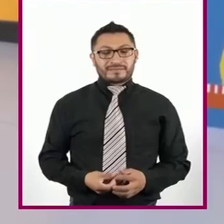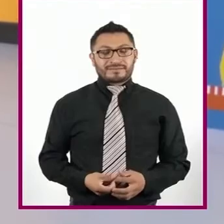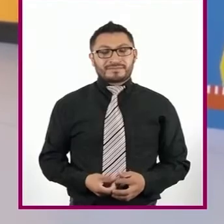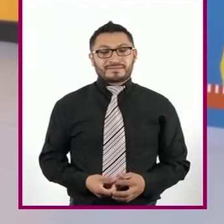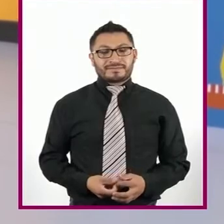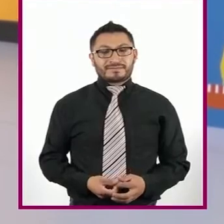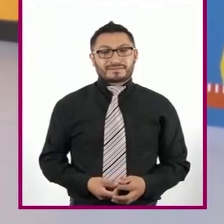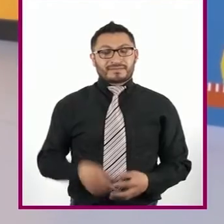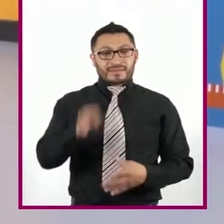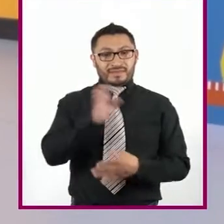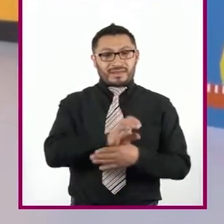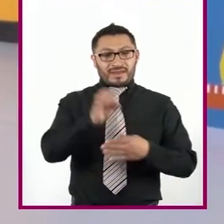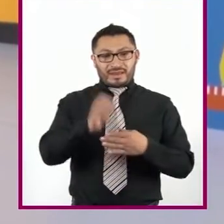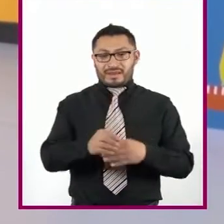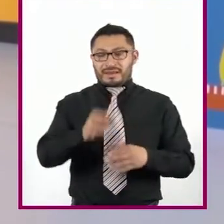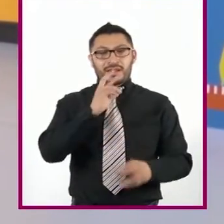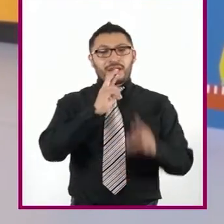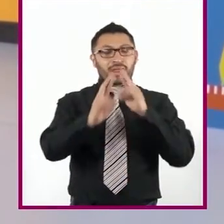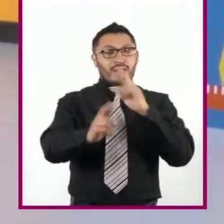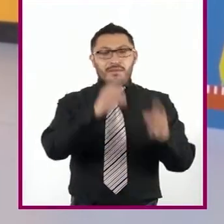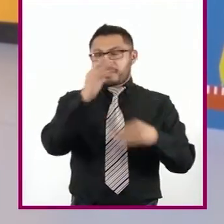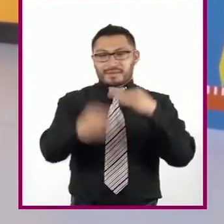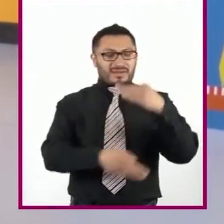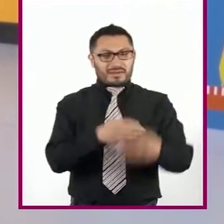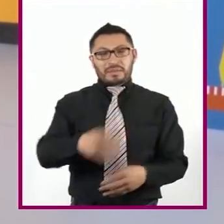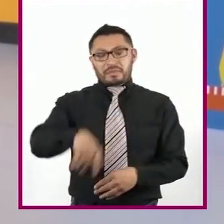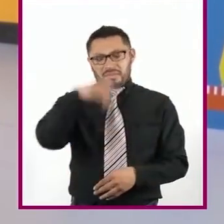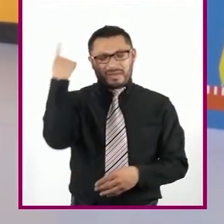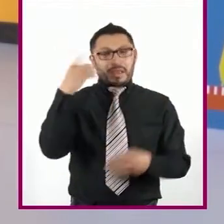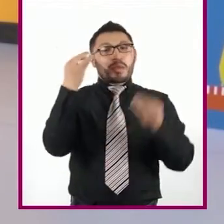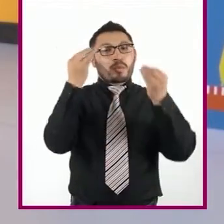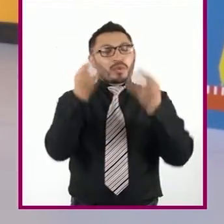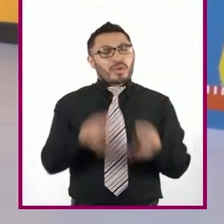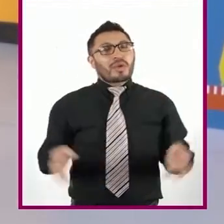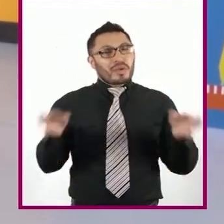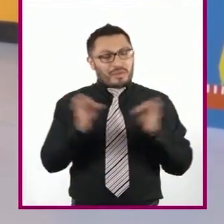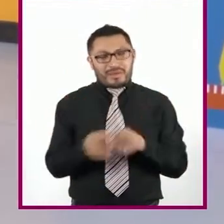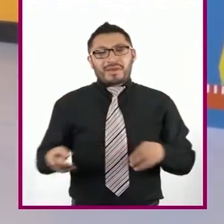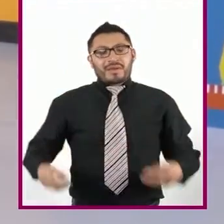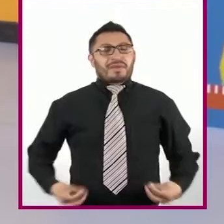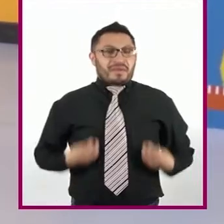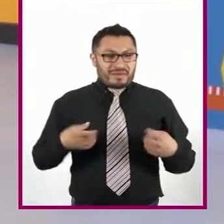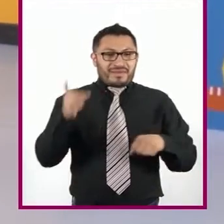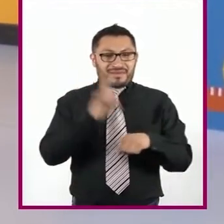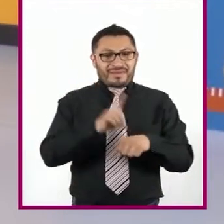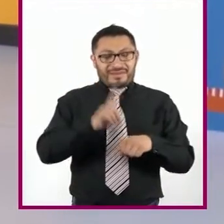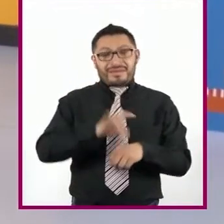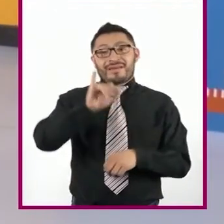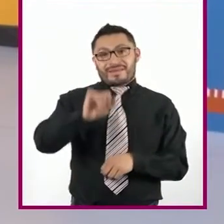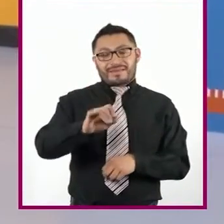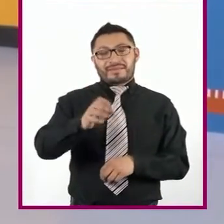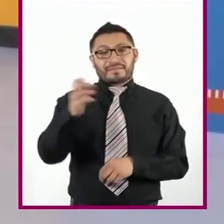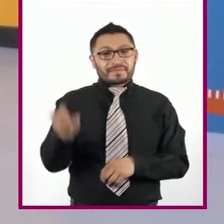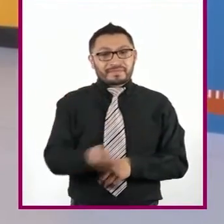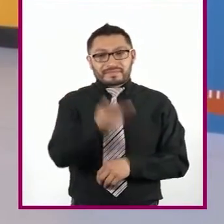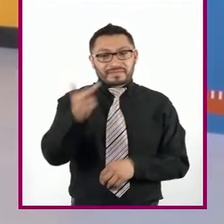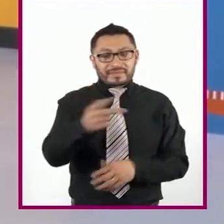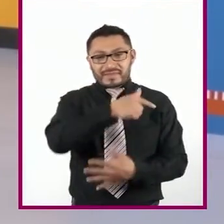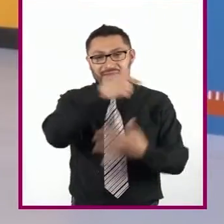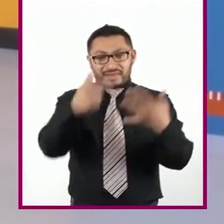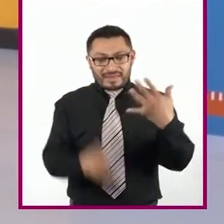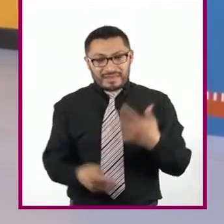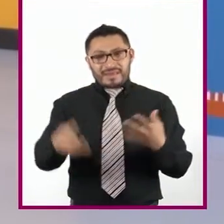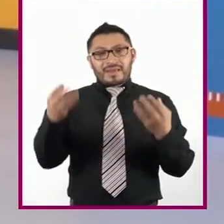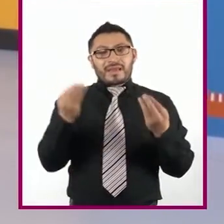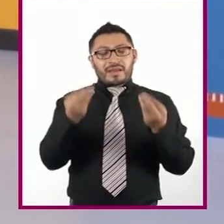Entonces terminé de contestar la encuesta. Fue muy sencilla. Son muy importantes en la vida cotidiana. Claro que sí, las encuestas son herramientas